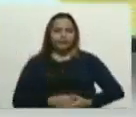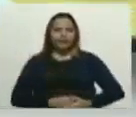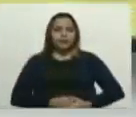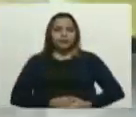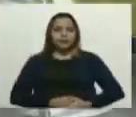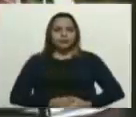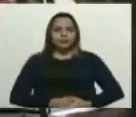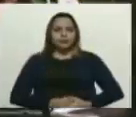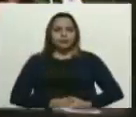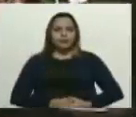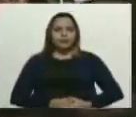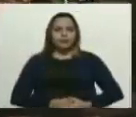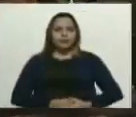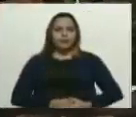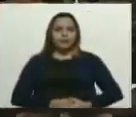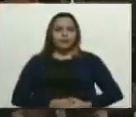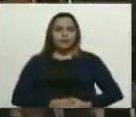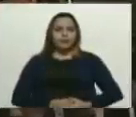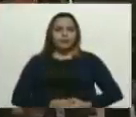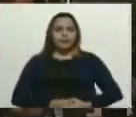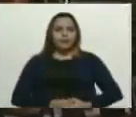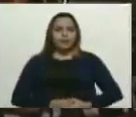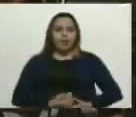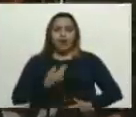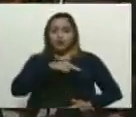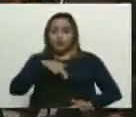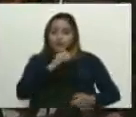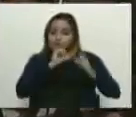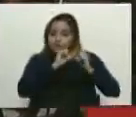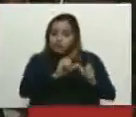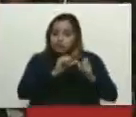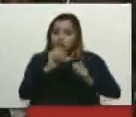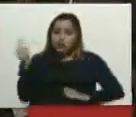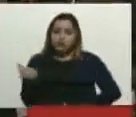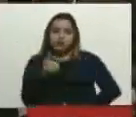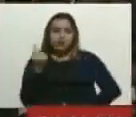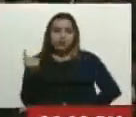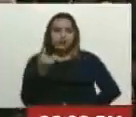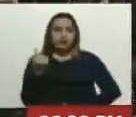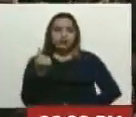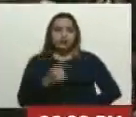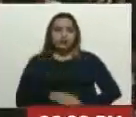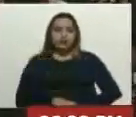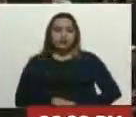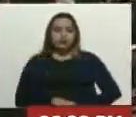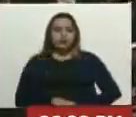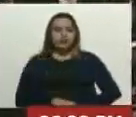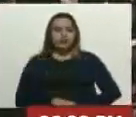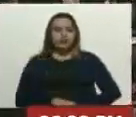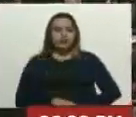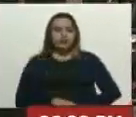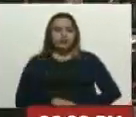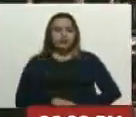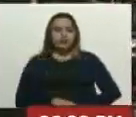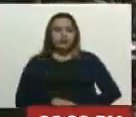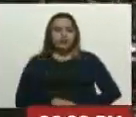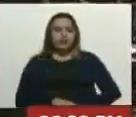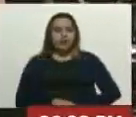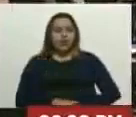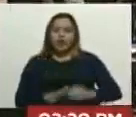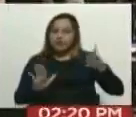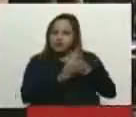voces de las personas con autismo, y seguimos siendo los únicos de ser manejados por personas con autismo. Dentro de lo que